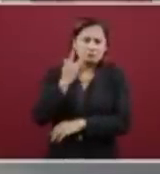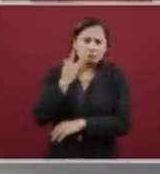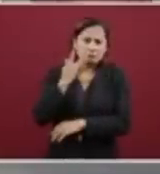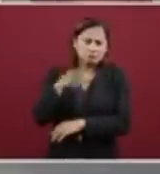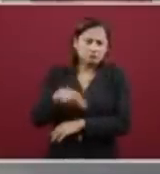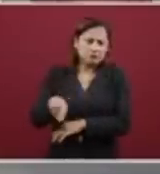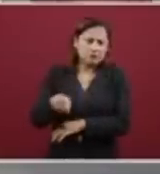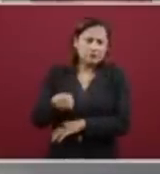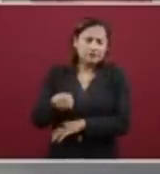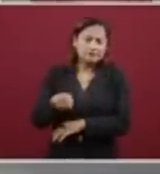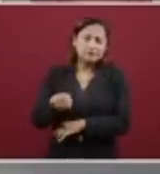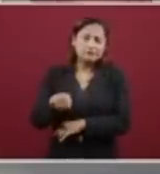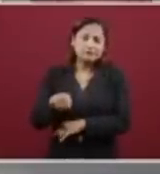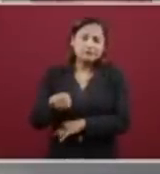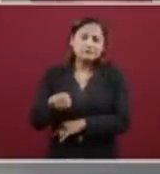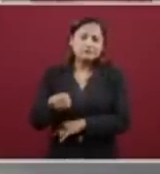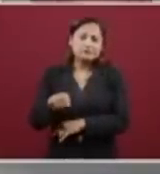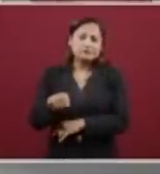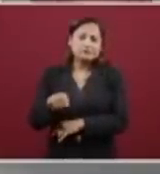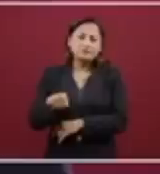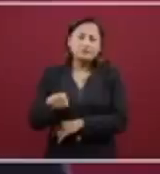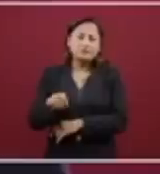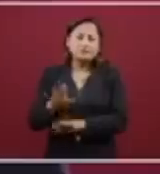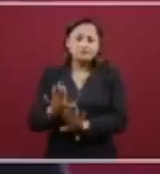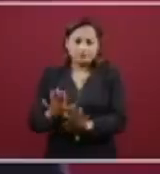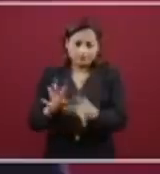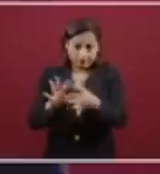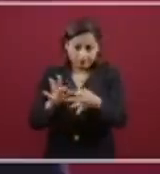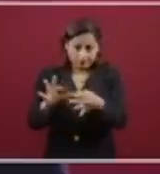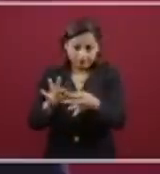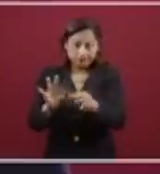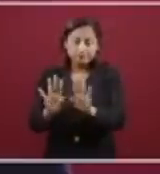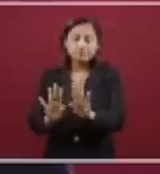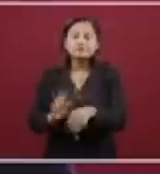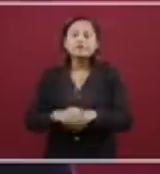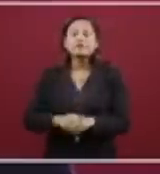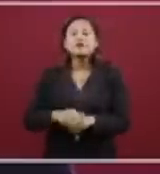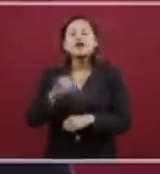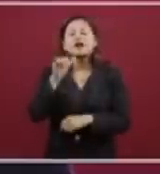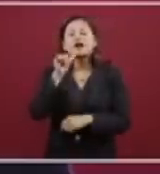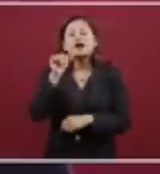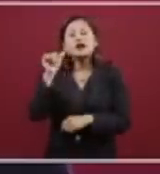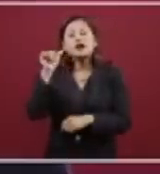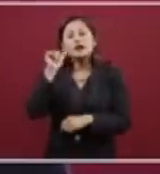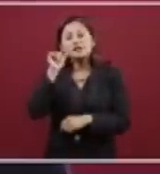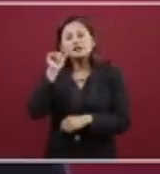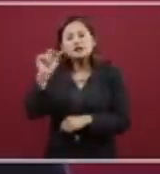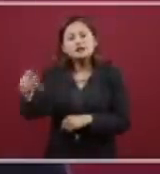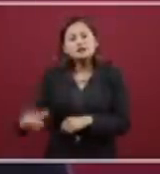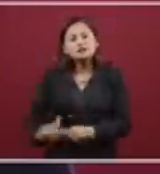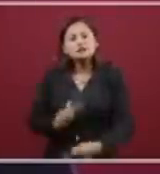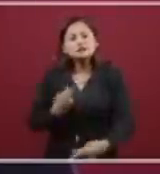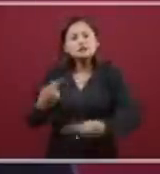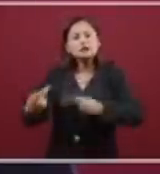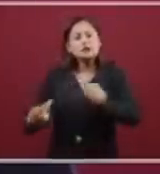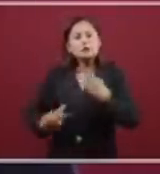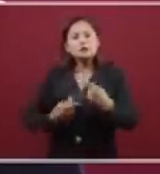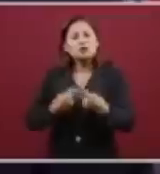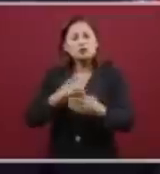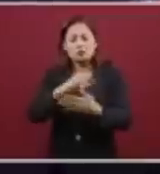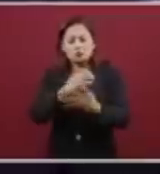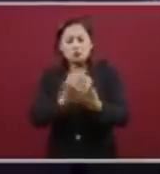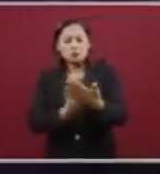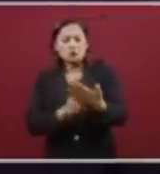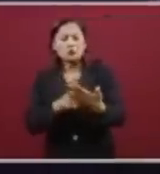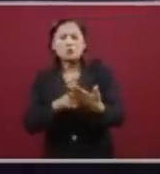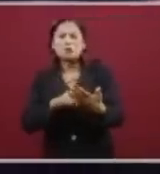bien ayer me preguntaron sobre un contrato de compra de papel de